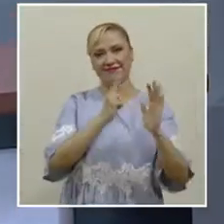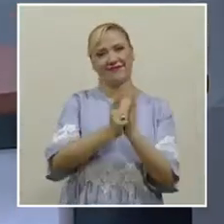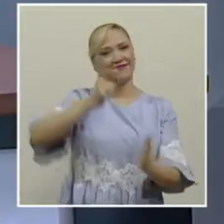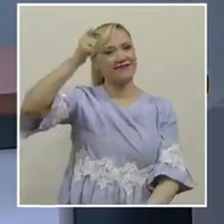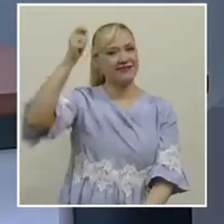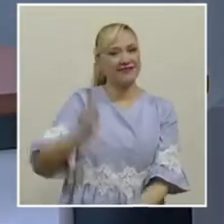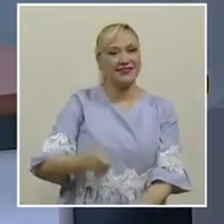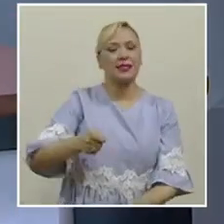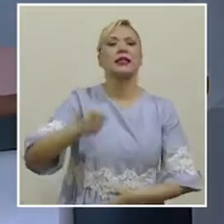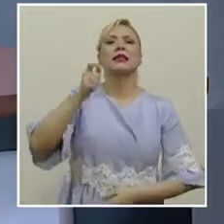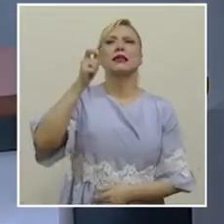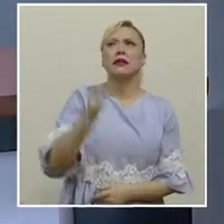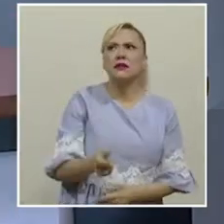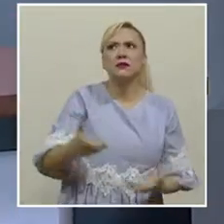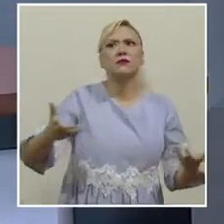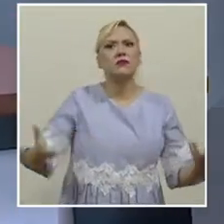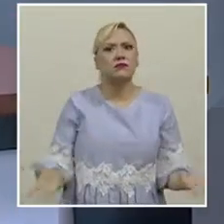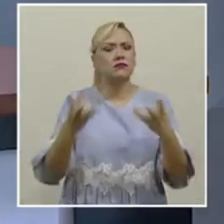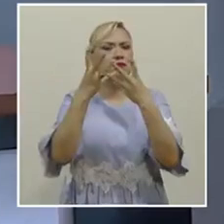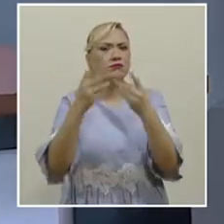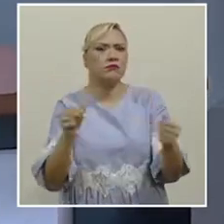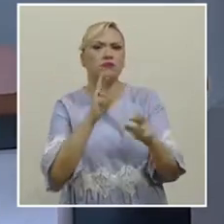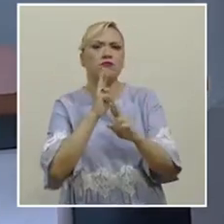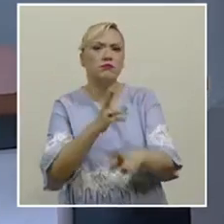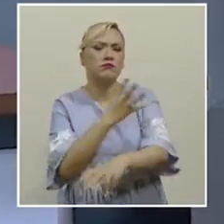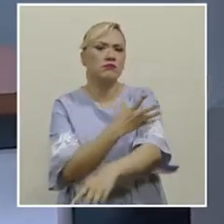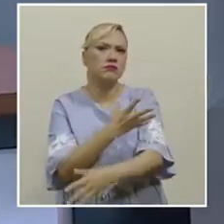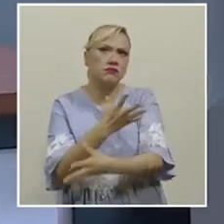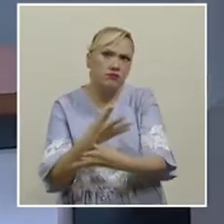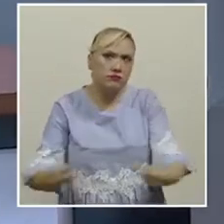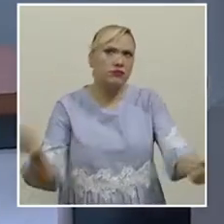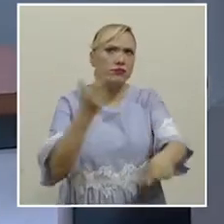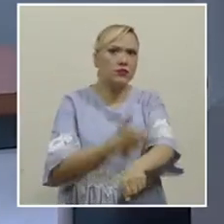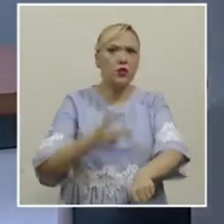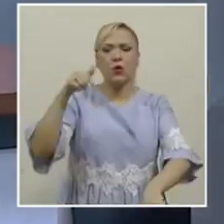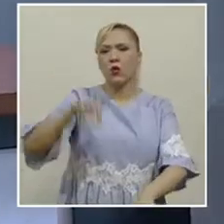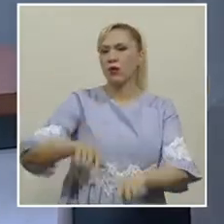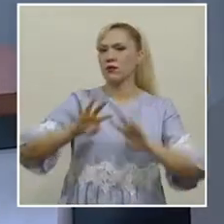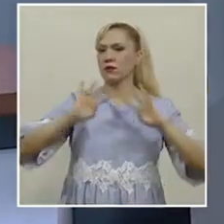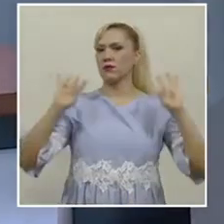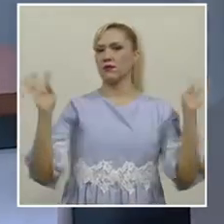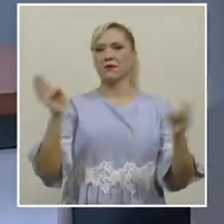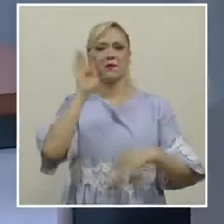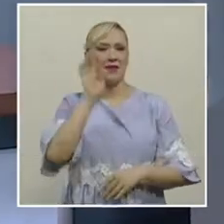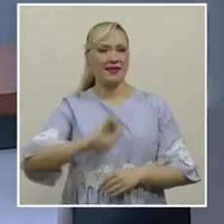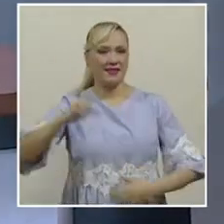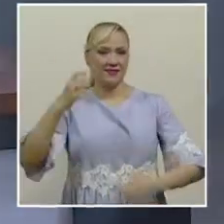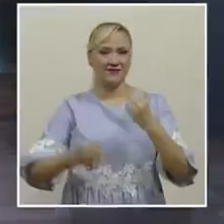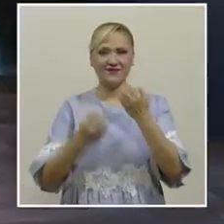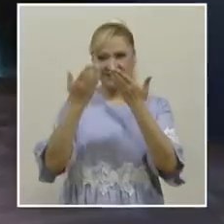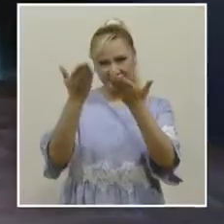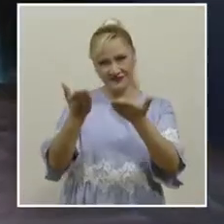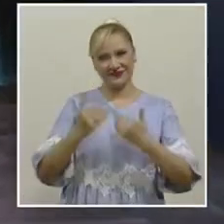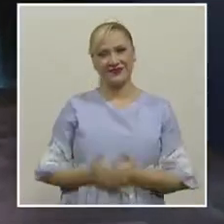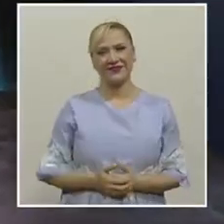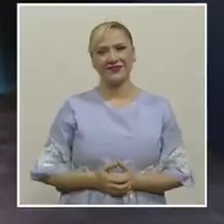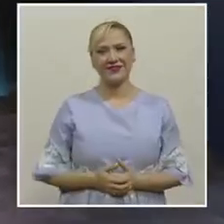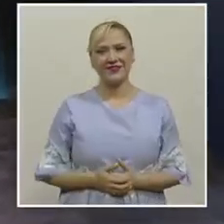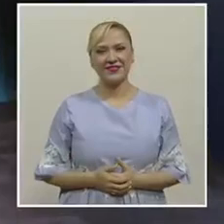Nación en torno a lo que resolvieron esta tarde las y los ministros del Pleno. Adelante, Mario.